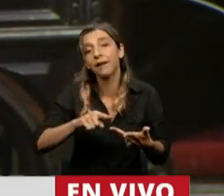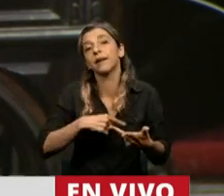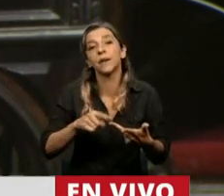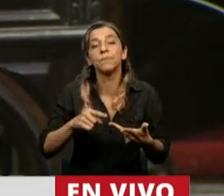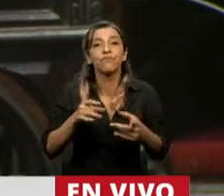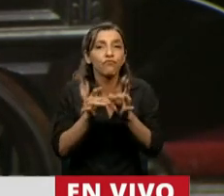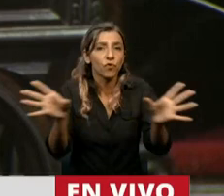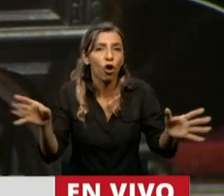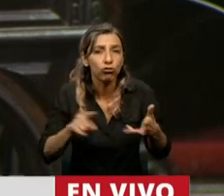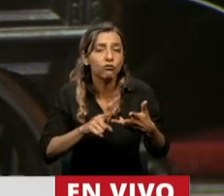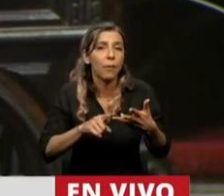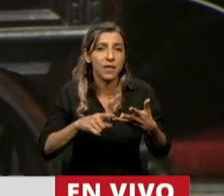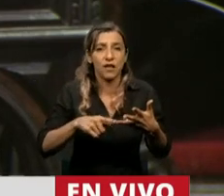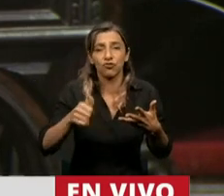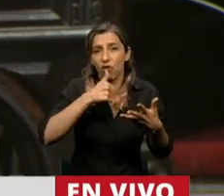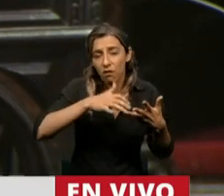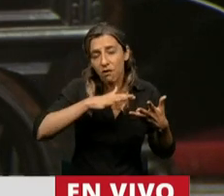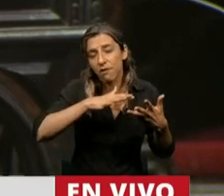la contaminación de los acuíferos,